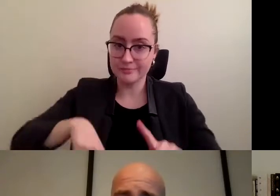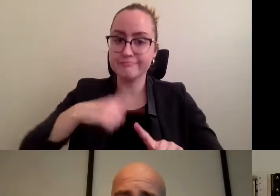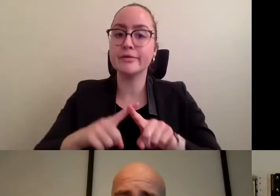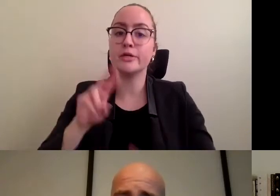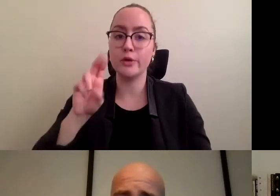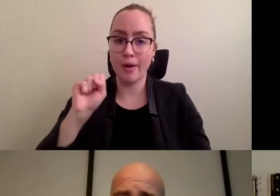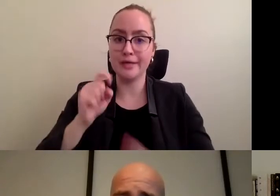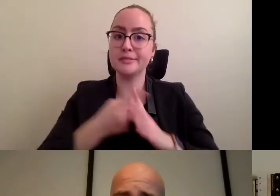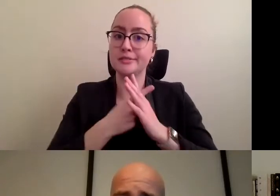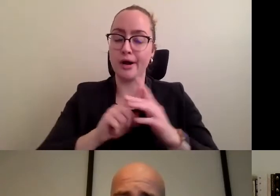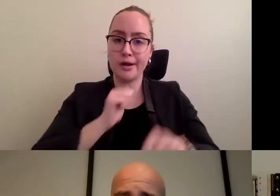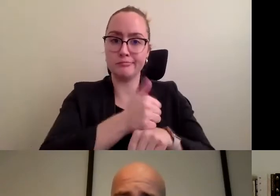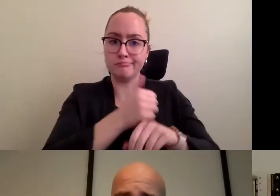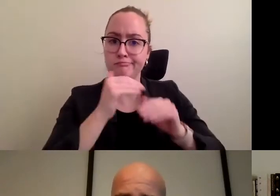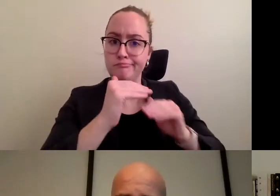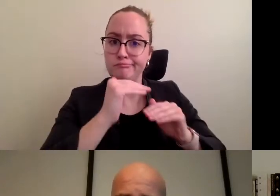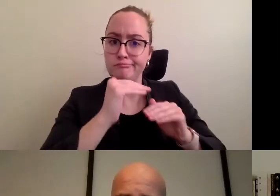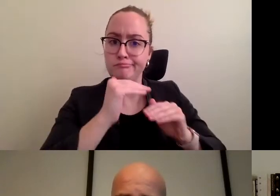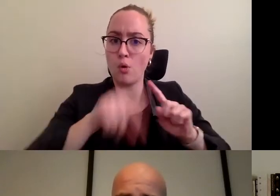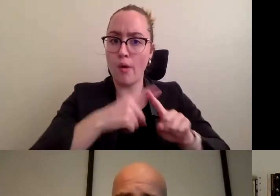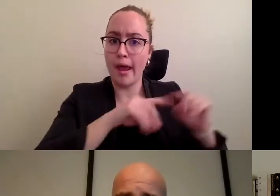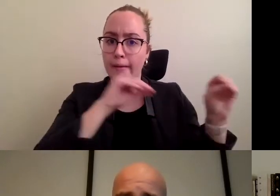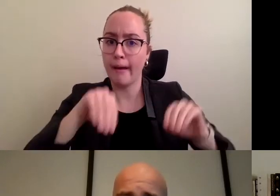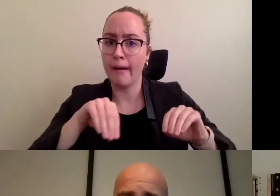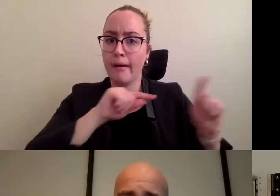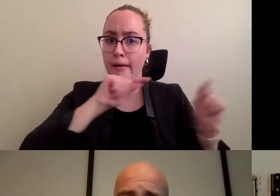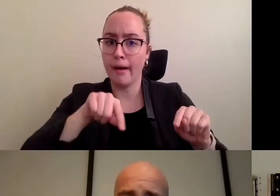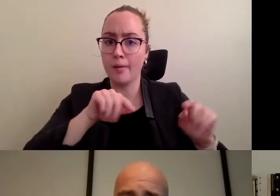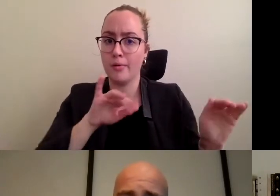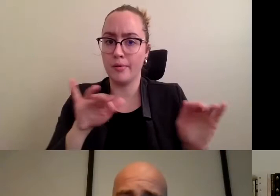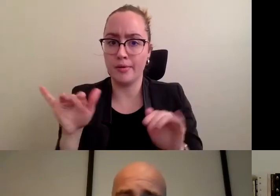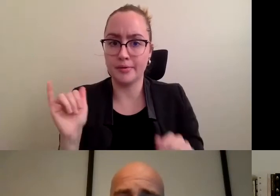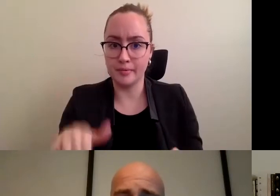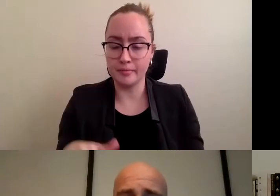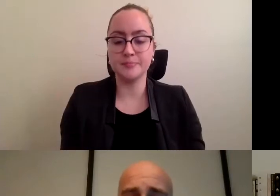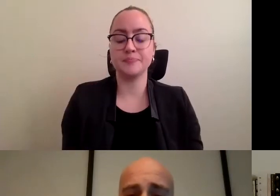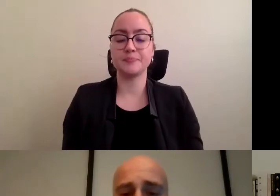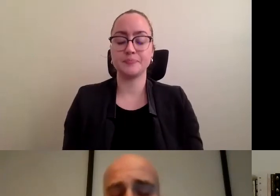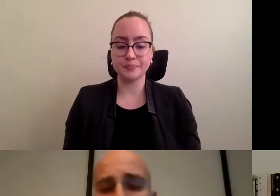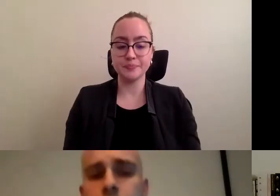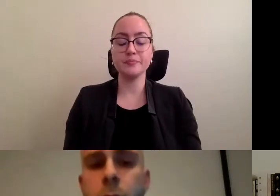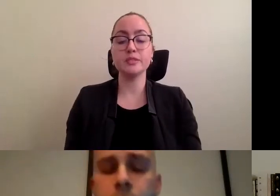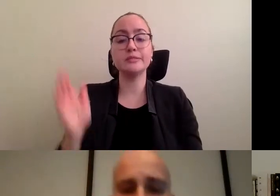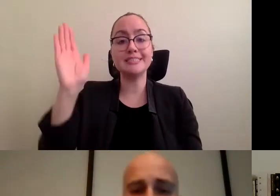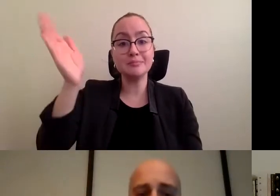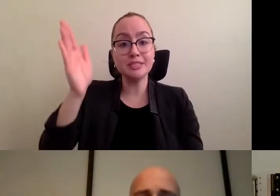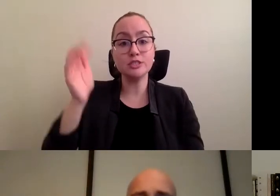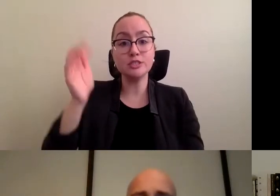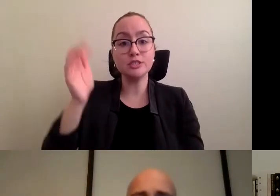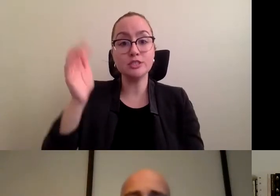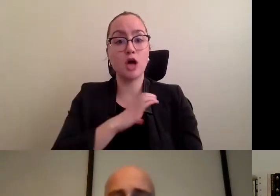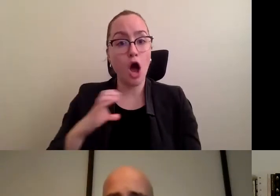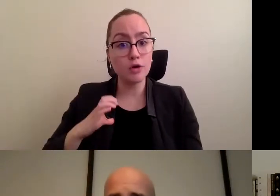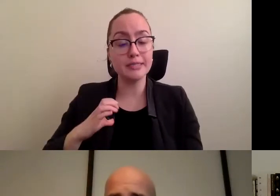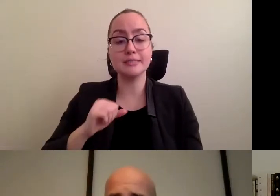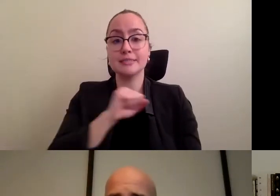Unidos, es en ese momento que Estados Unidos empieza a implementar restricciones contra inmigración. Y en el Congreso y